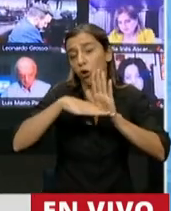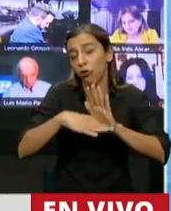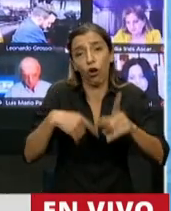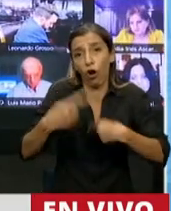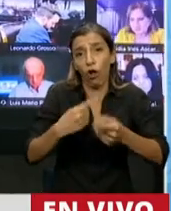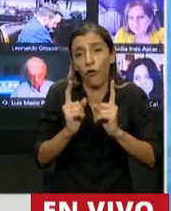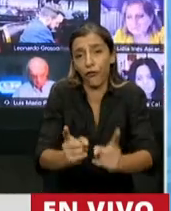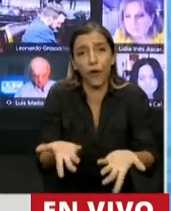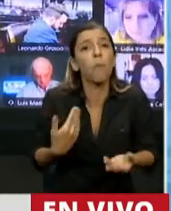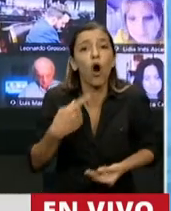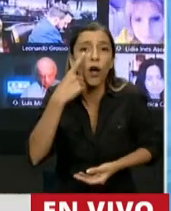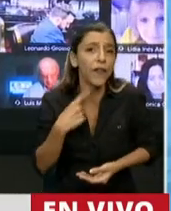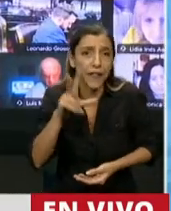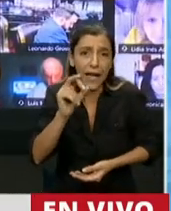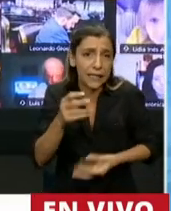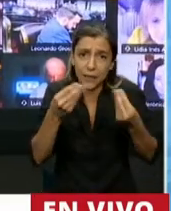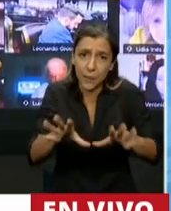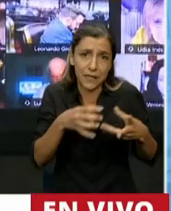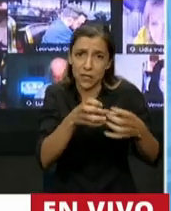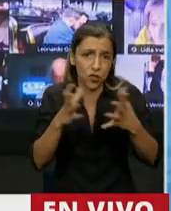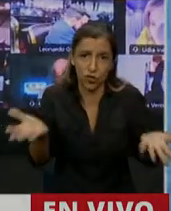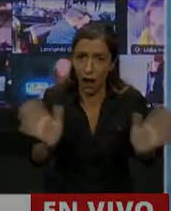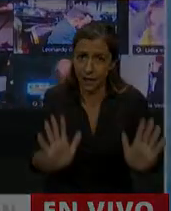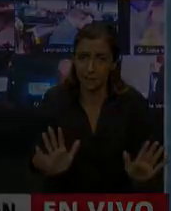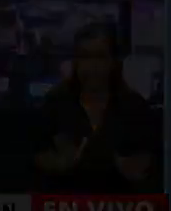día 30 la sesión gracias presidente diputado sí sí